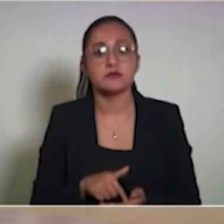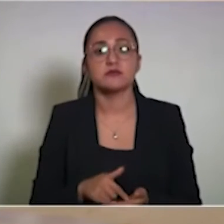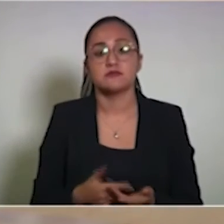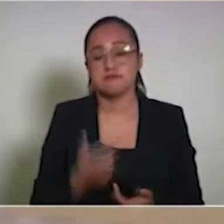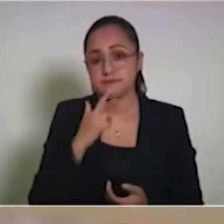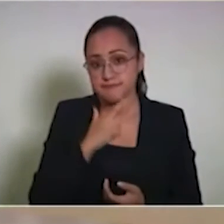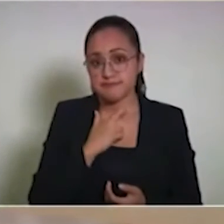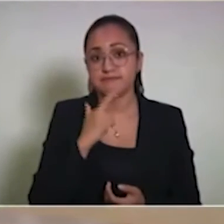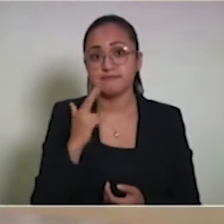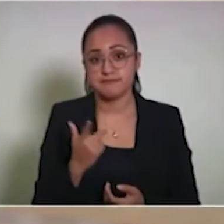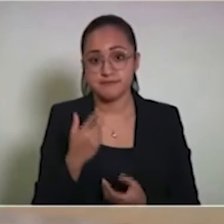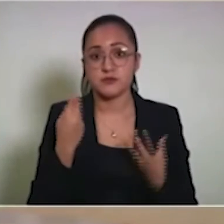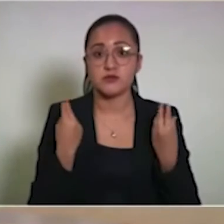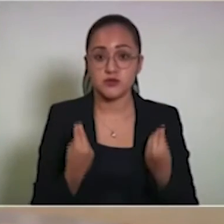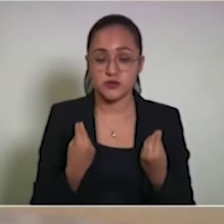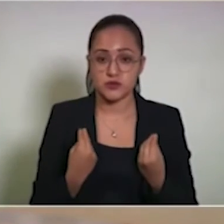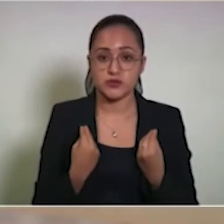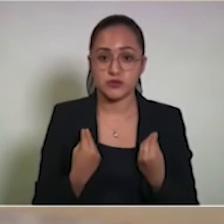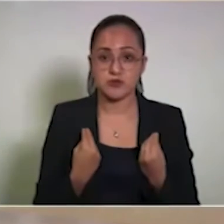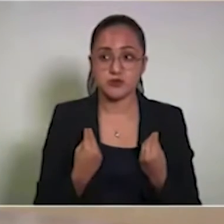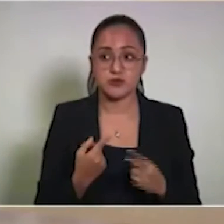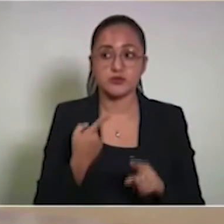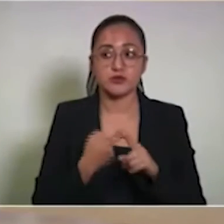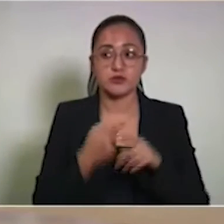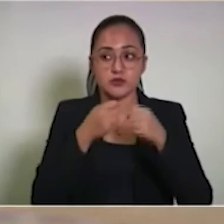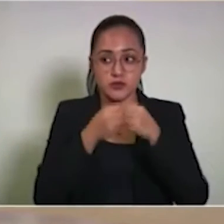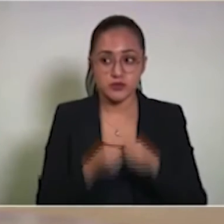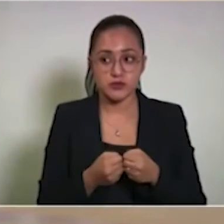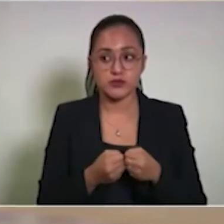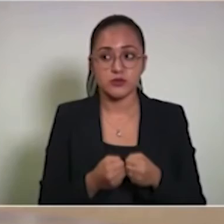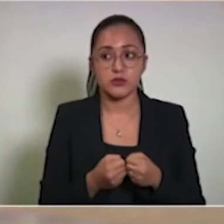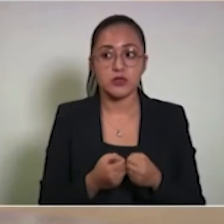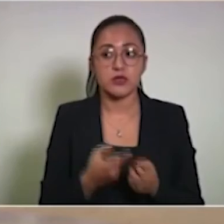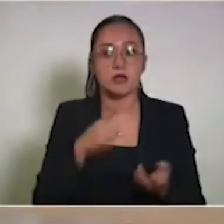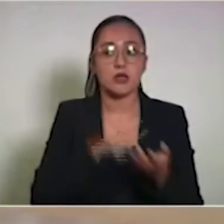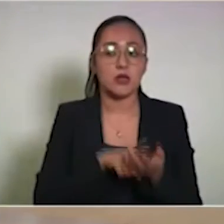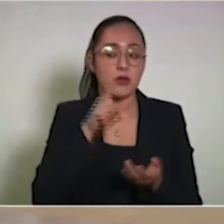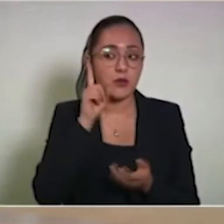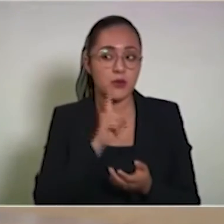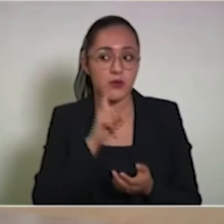Hemos mejorado mucho las condiciones de seguridad de las